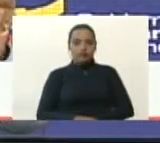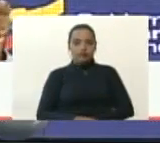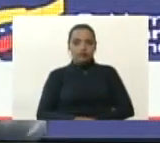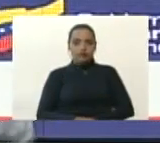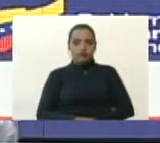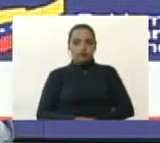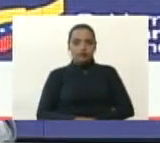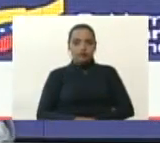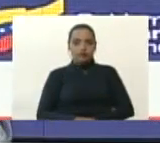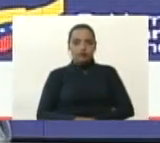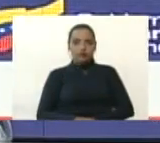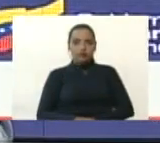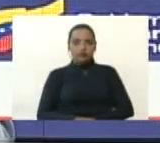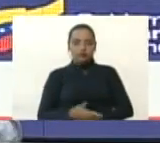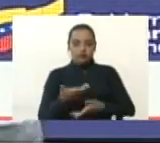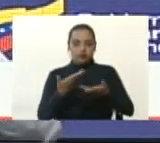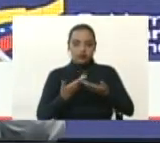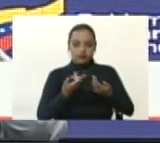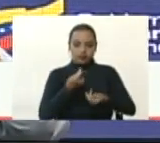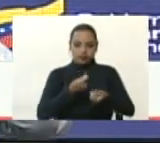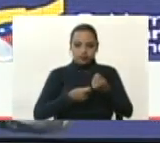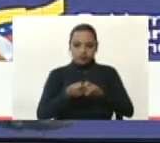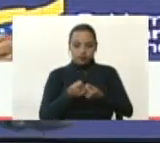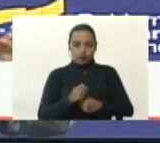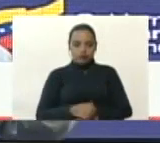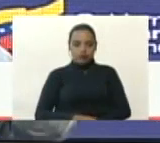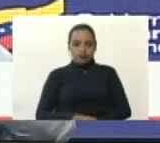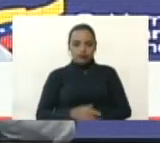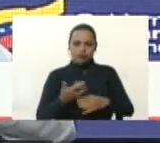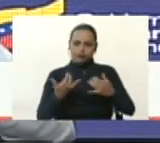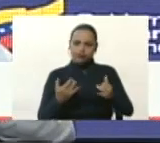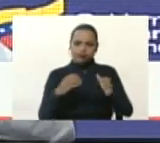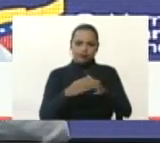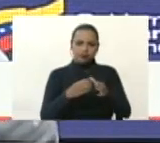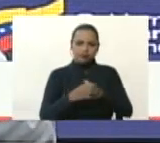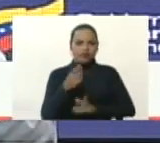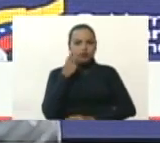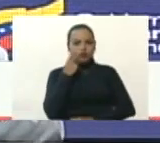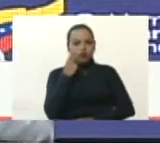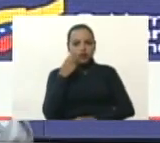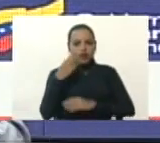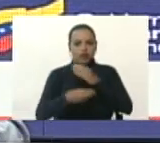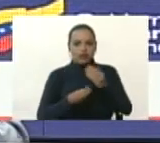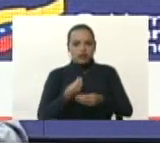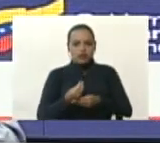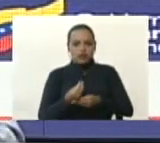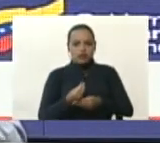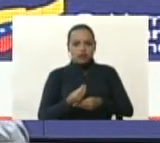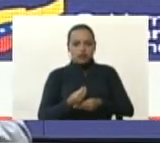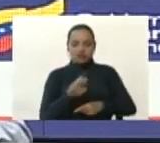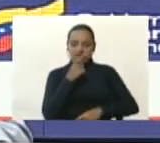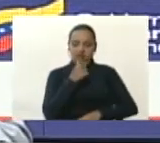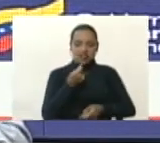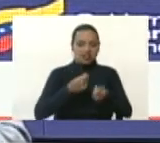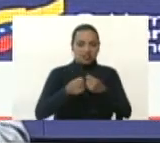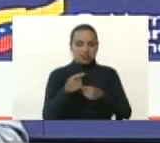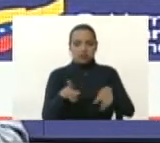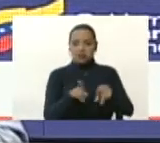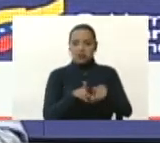que lleguen los recursos. Aunque ya el equipo se ha acostumbrado a hacer inclusive sin recursos,